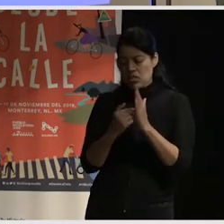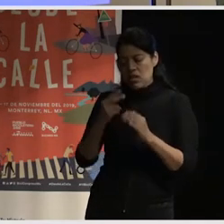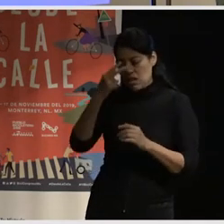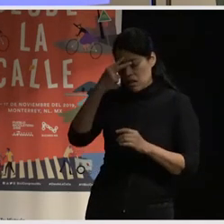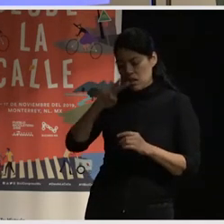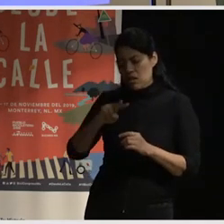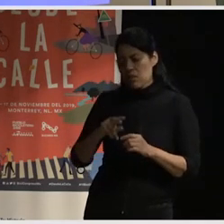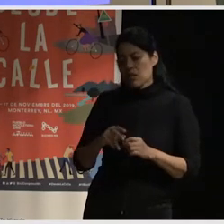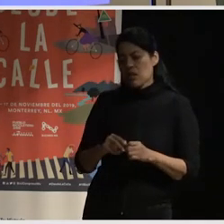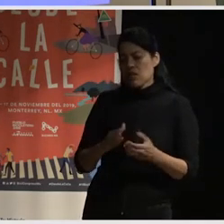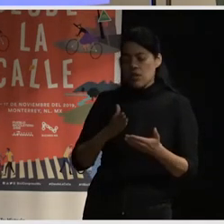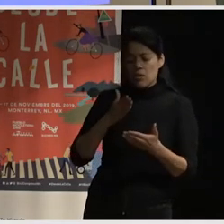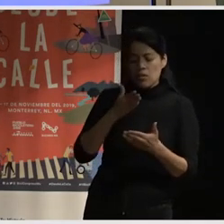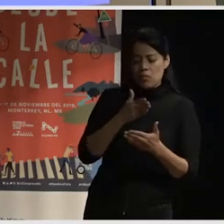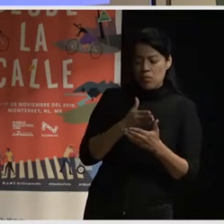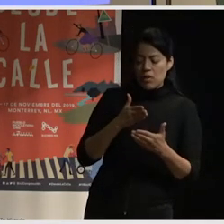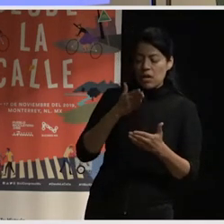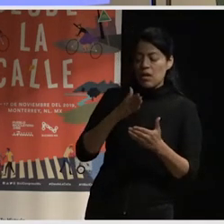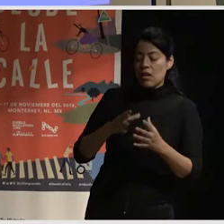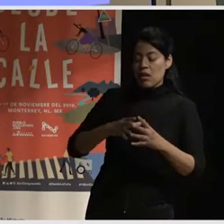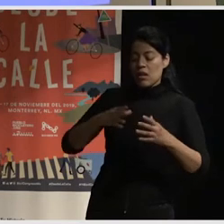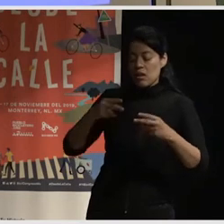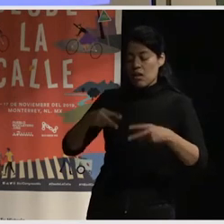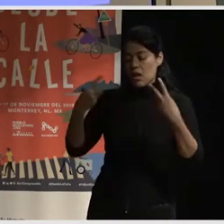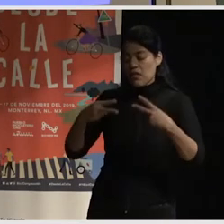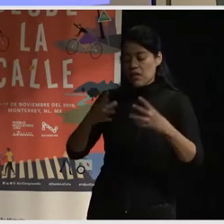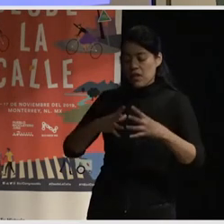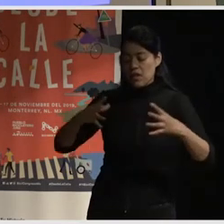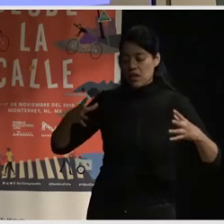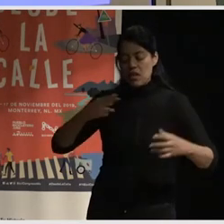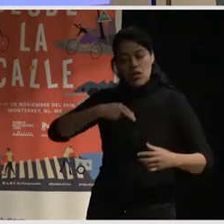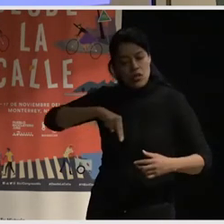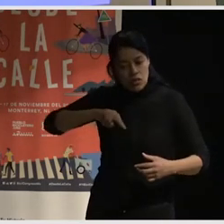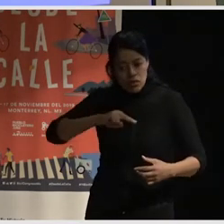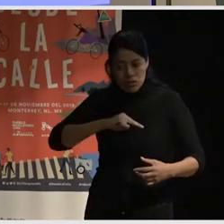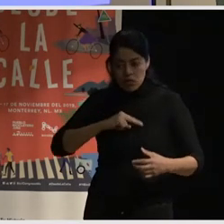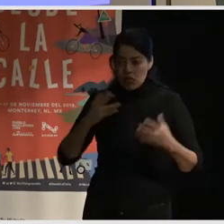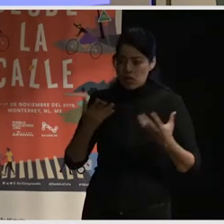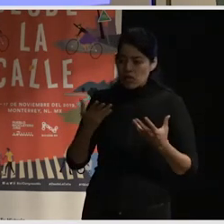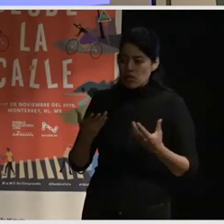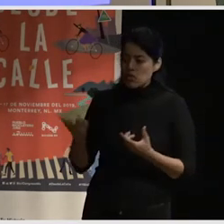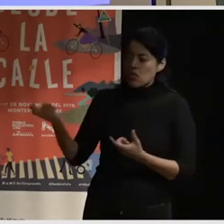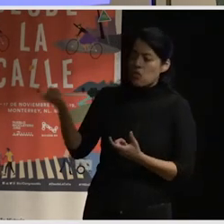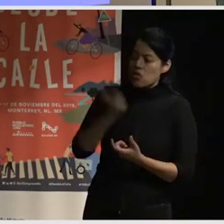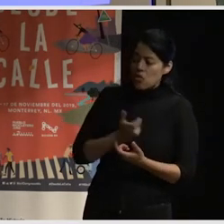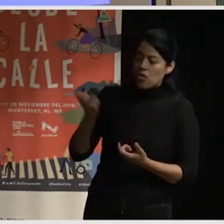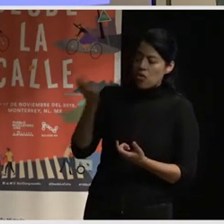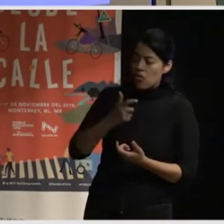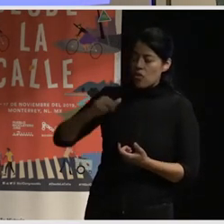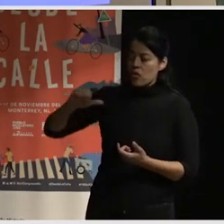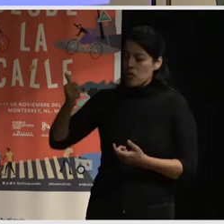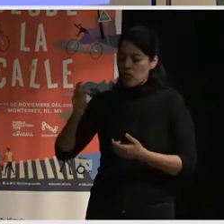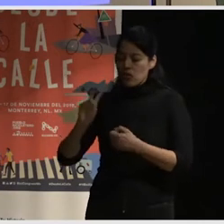poder acceder a expander sus mercados y nosotros haciendo aromas para poder atraer la inversión y que se establezca ahí y